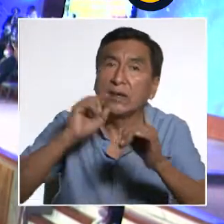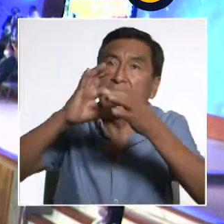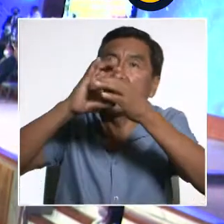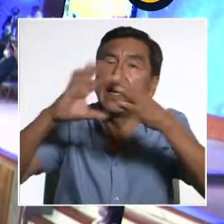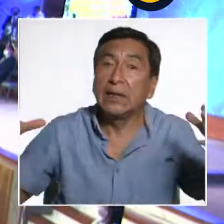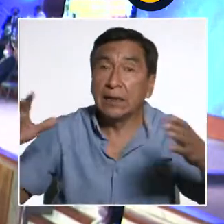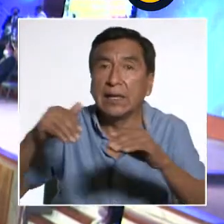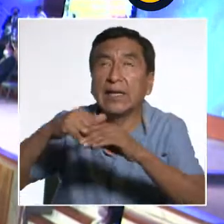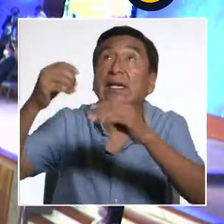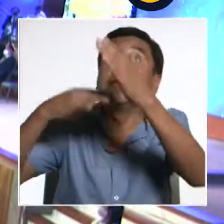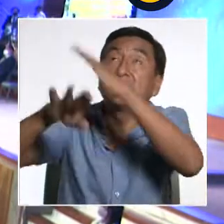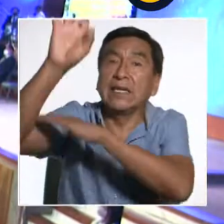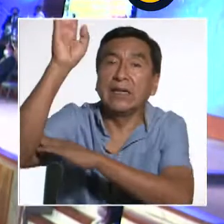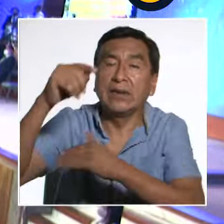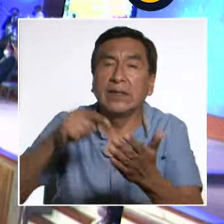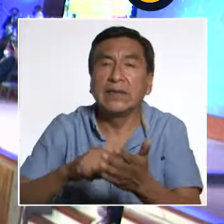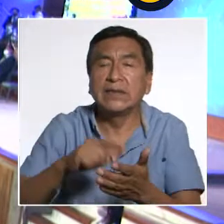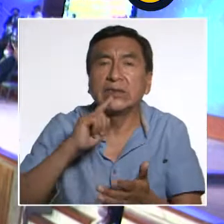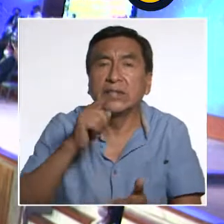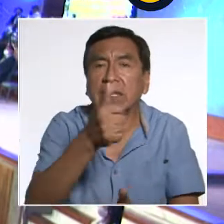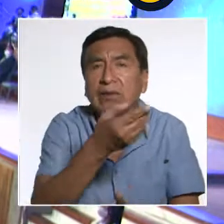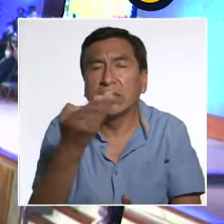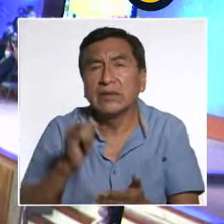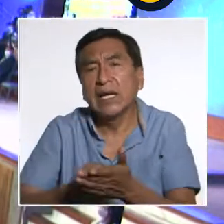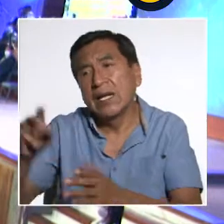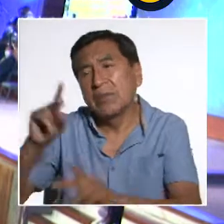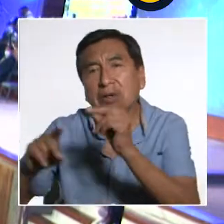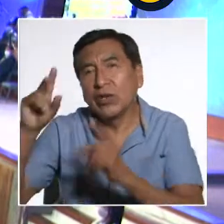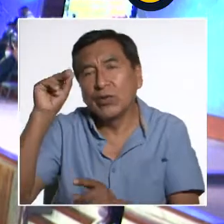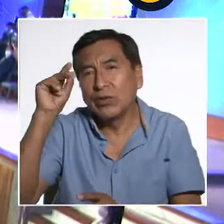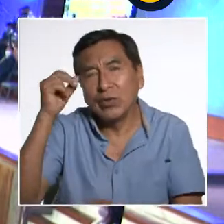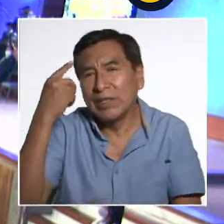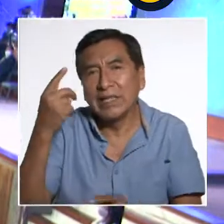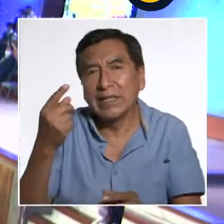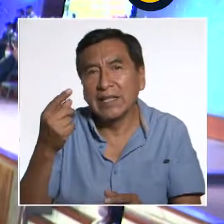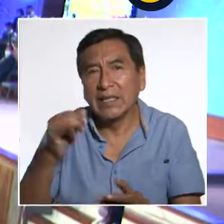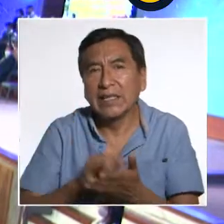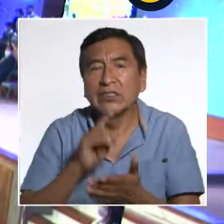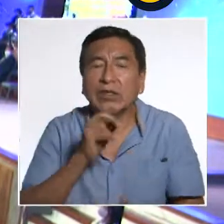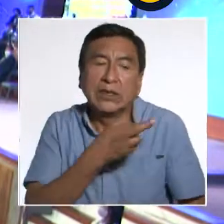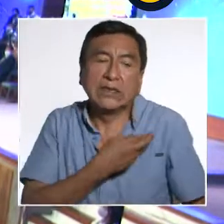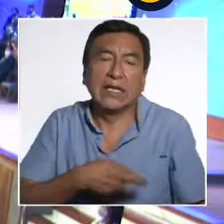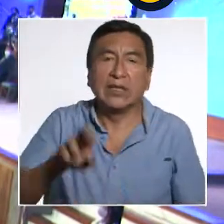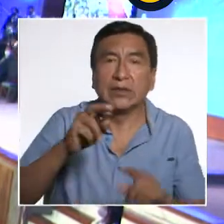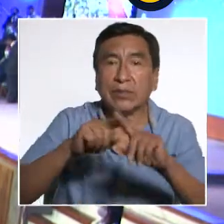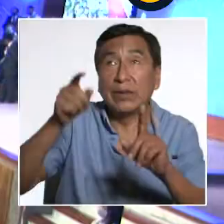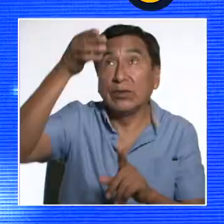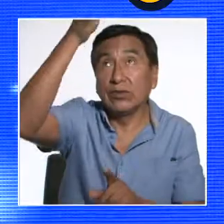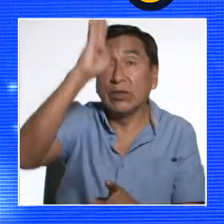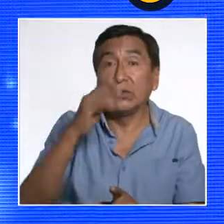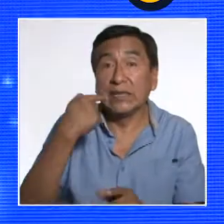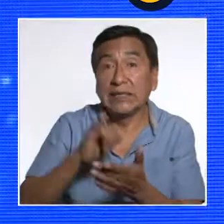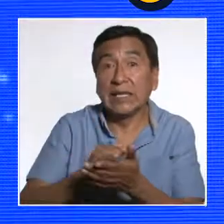cielo. Esto es algo que no puede entender la gente que es religiosa. Pero Dios dice que Él nos ha